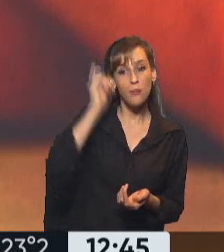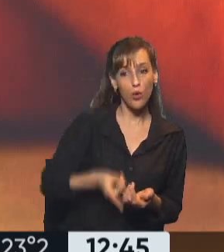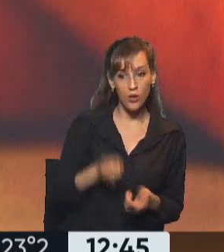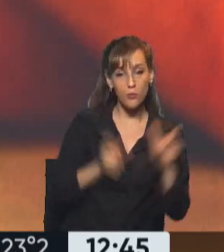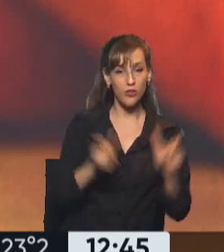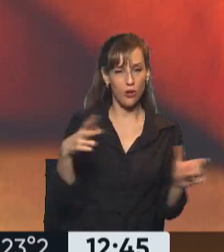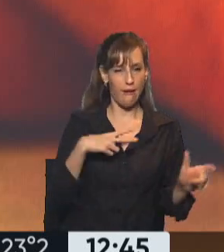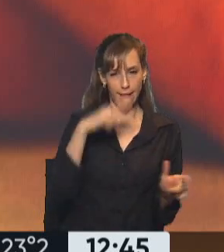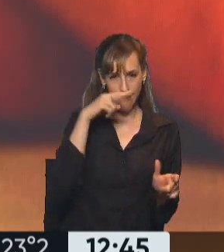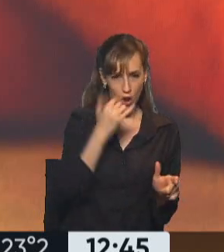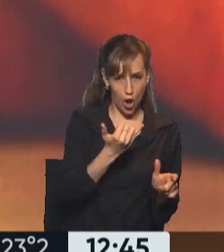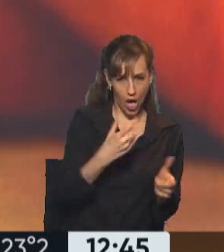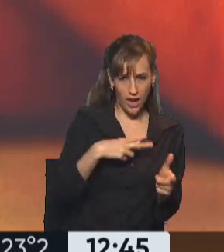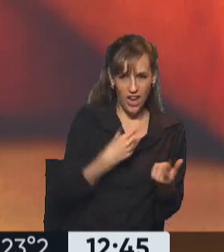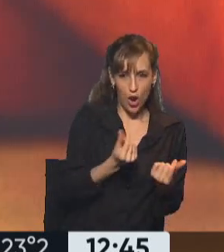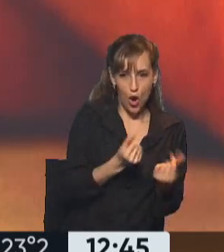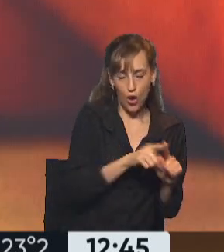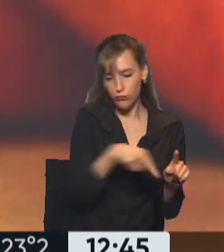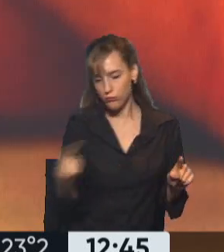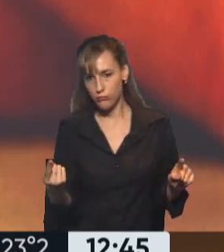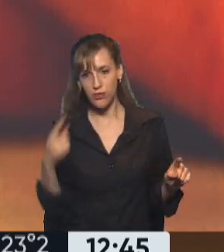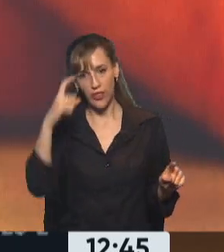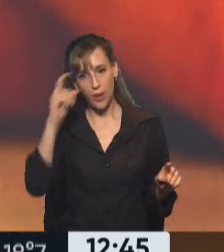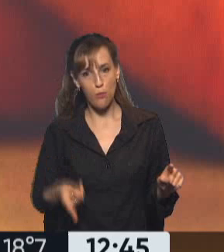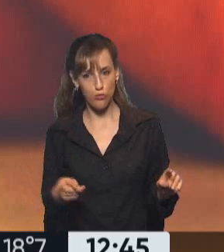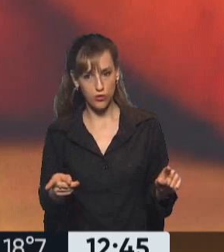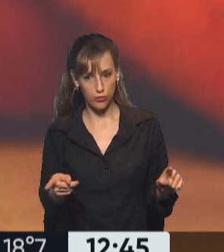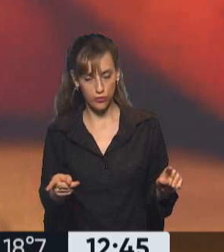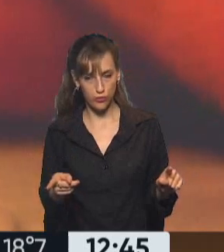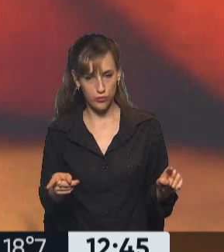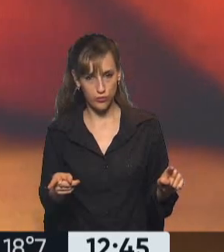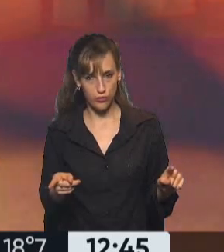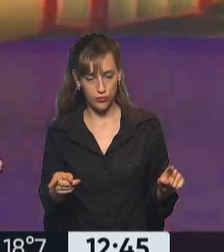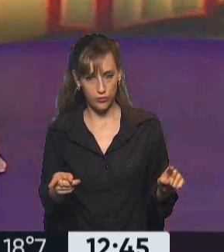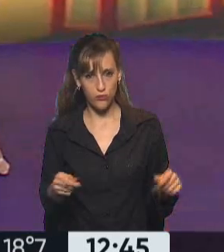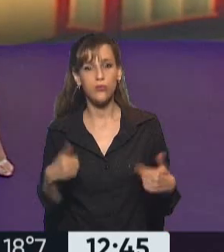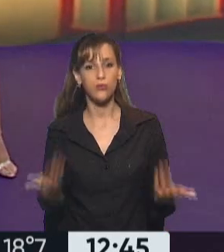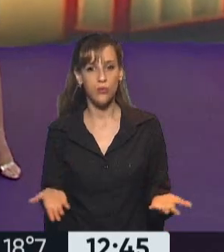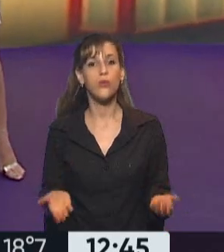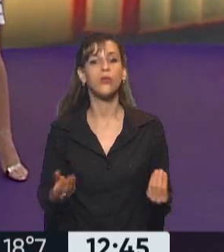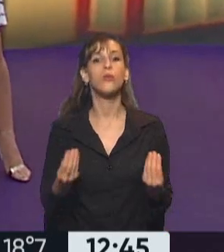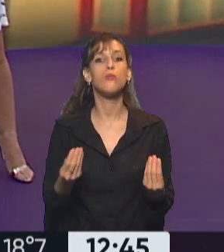riqueza. Entonces, con esta situación, ¿por qué no cobrarle más